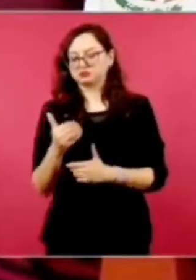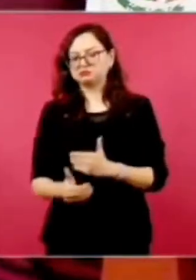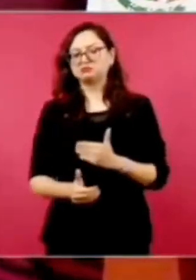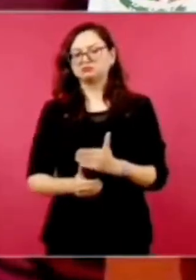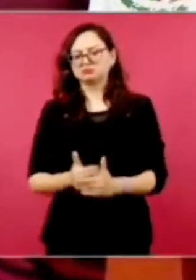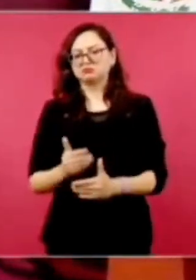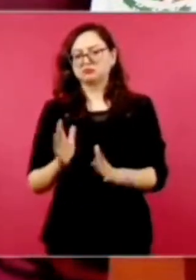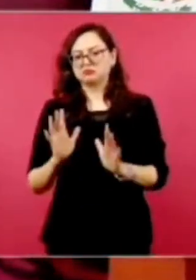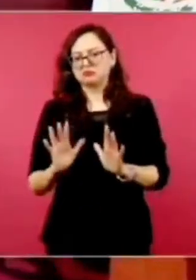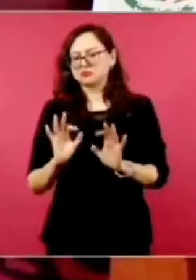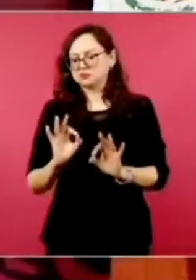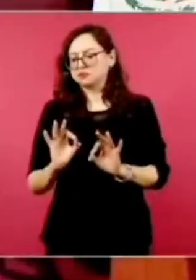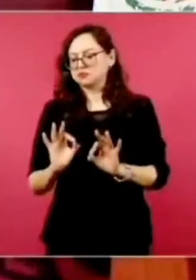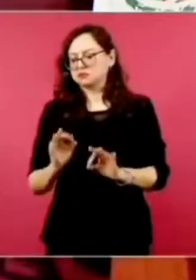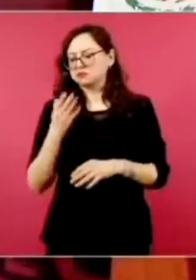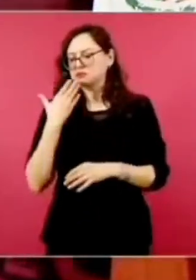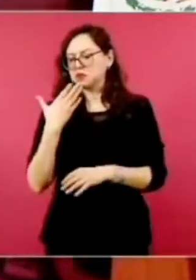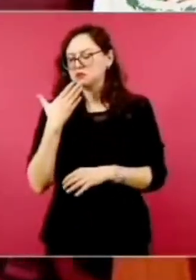al poder.